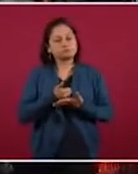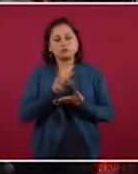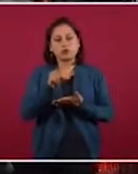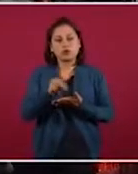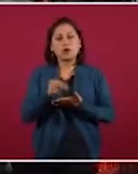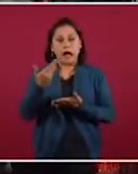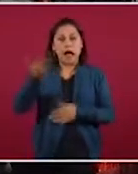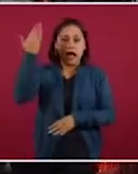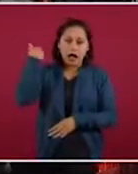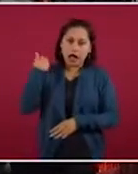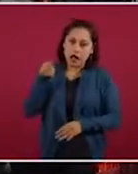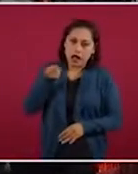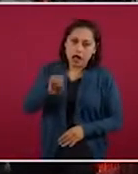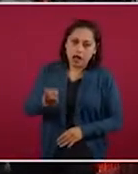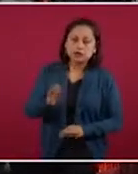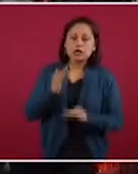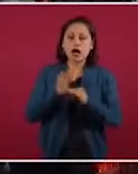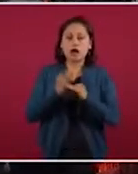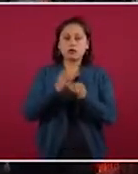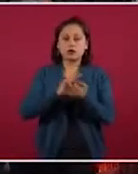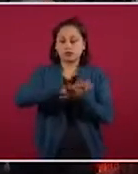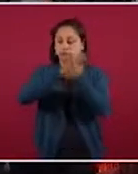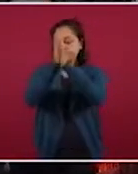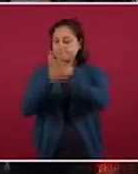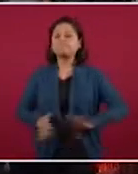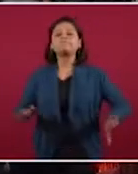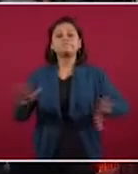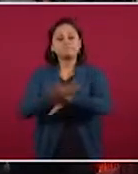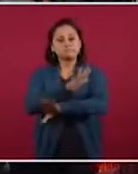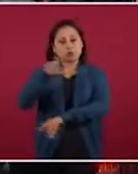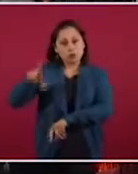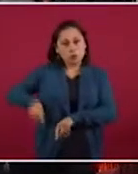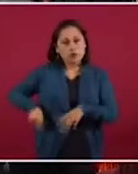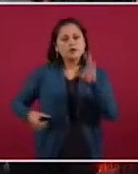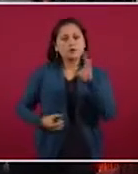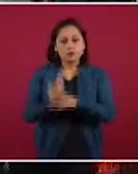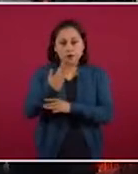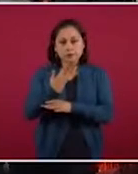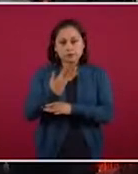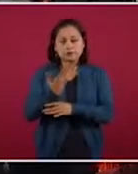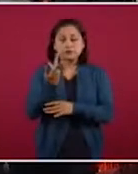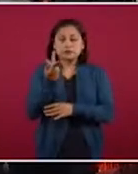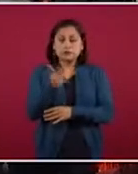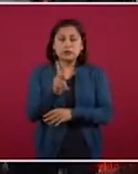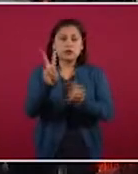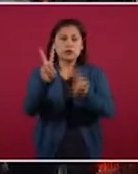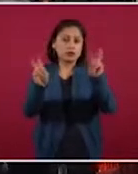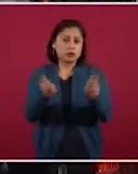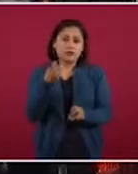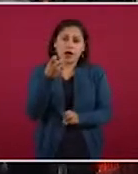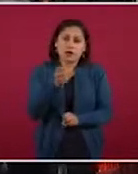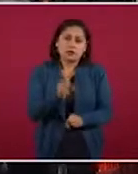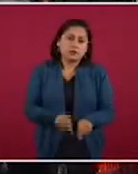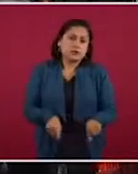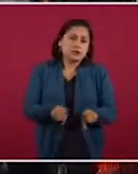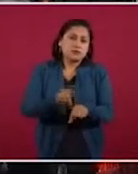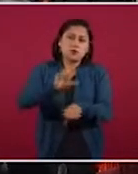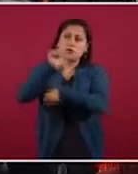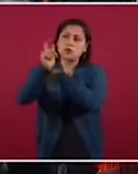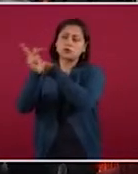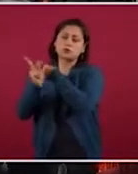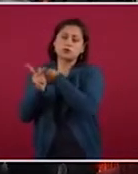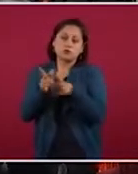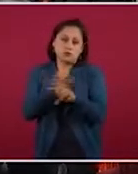pasado. Esto está cambiando en este gobierno. Y este es un fenómeno lamentablemente mundial. En Europa, una de cada